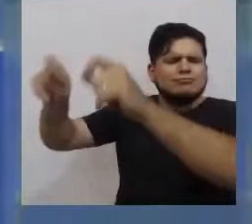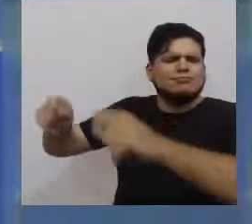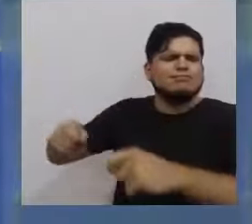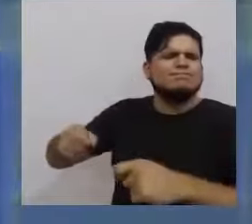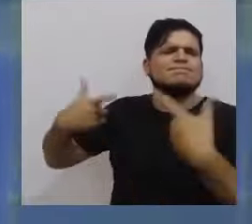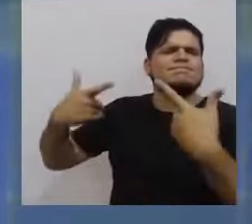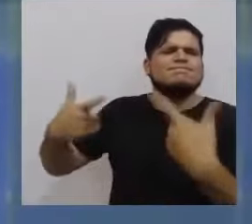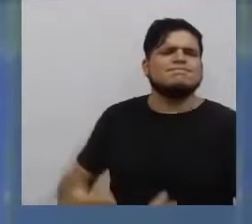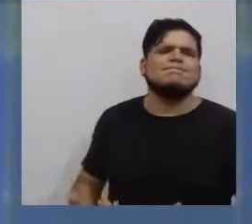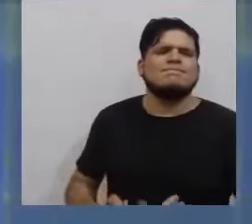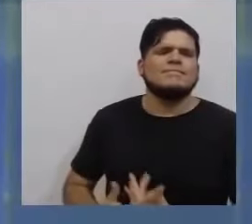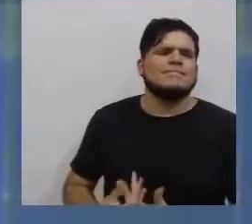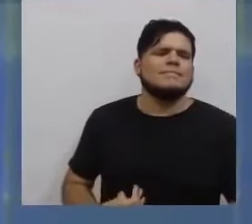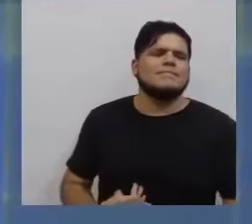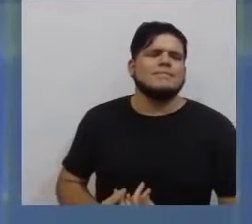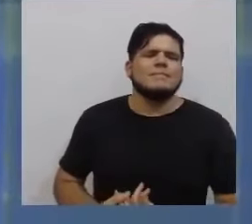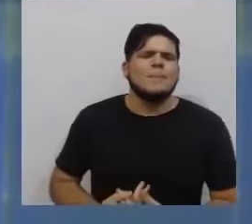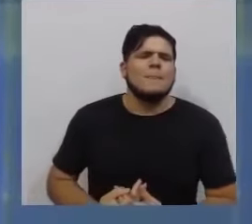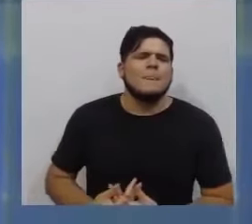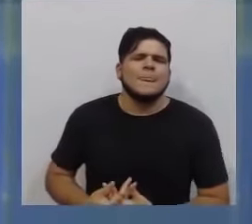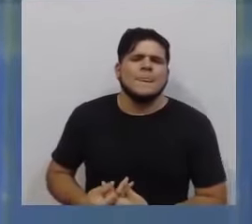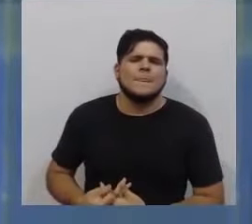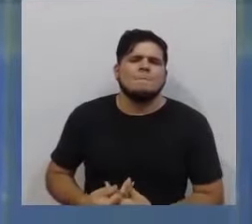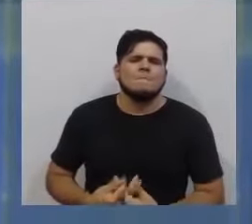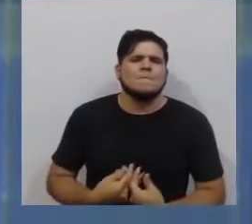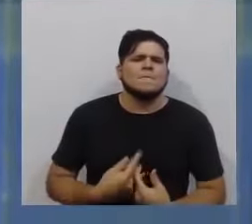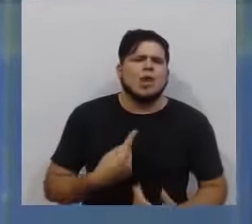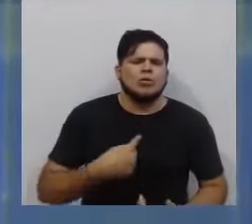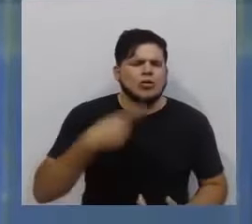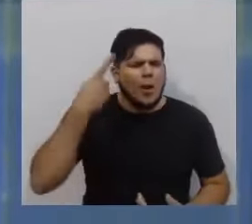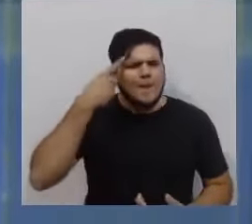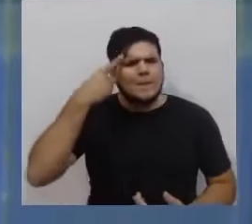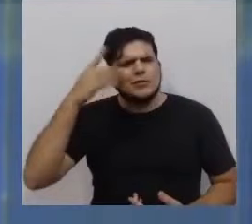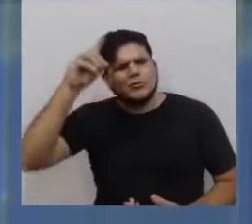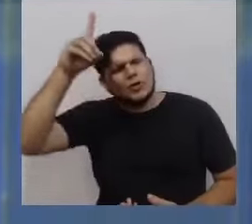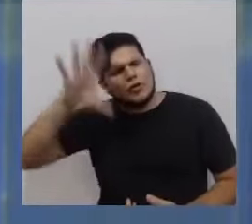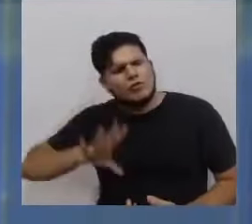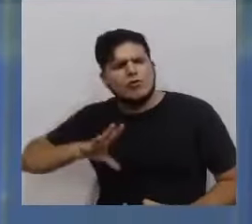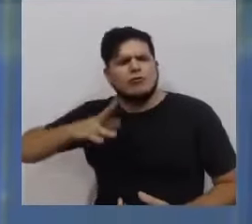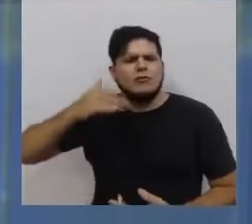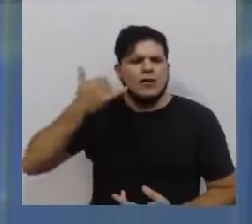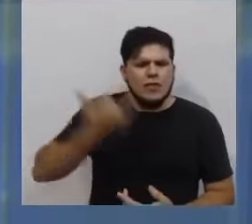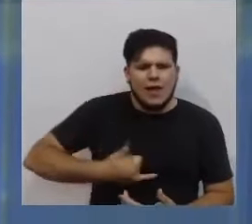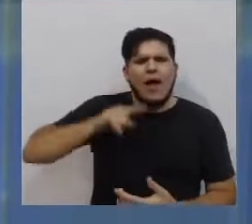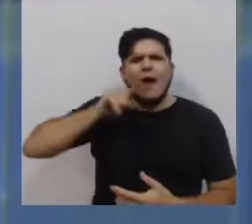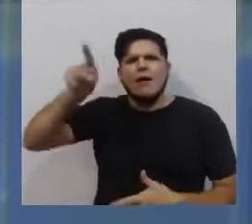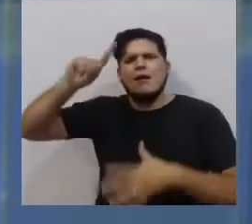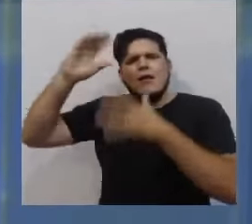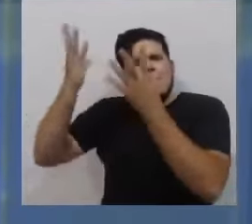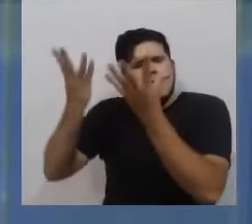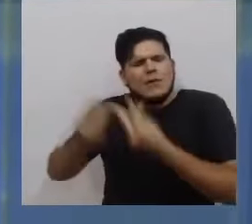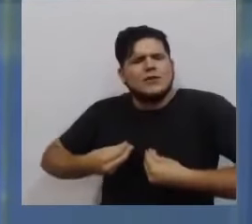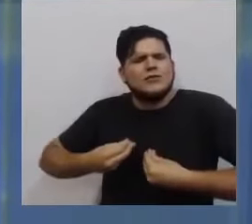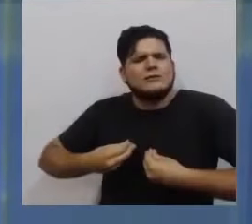es diferente pensar de esa manera y hay esperanza después de vida eterna